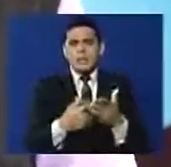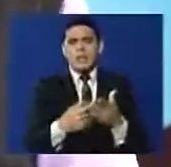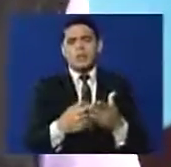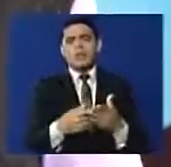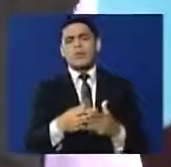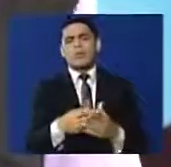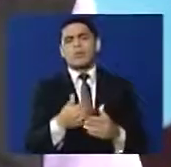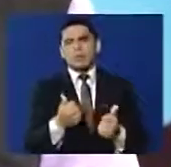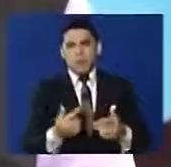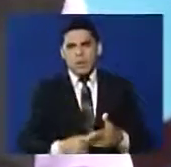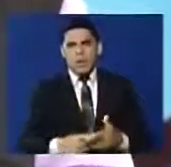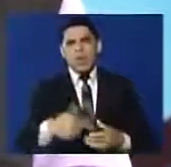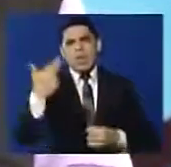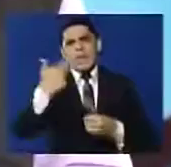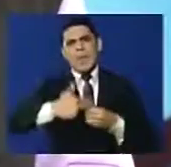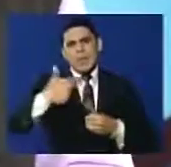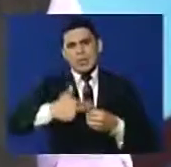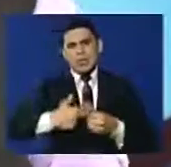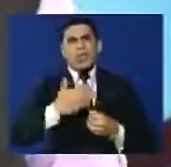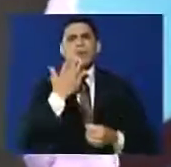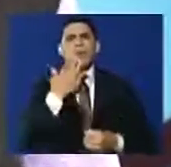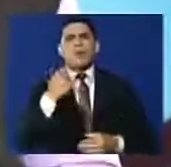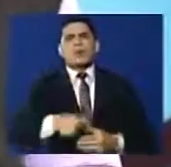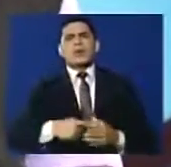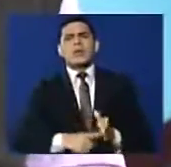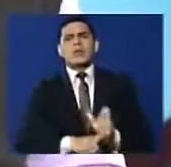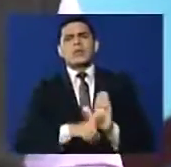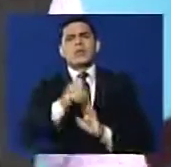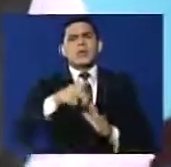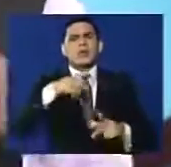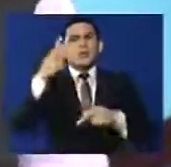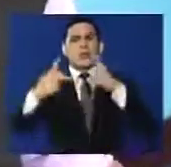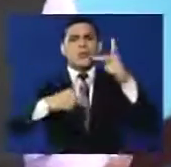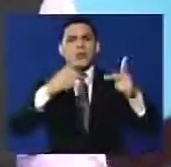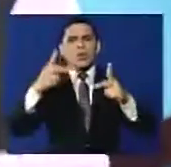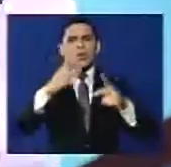país. No solamente el proveniente del petróleo. Aquí, ¿por qué no se ha explotado el turismo?